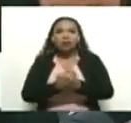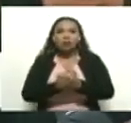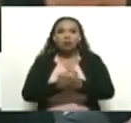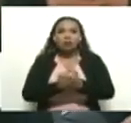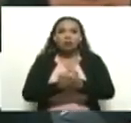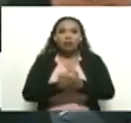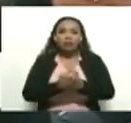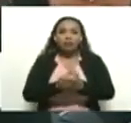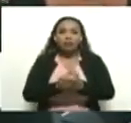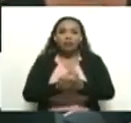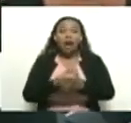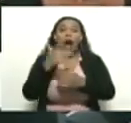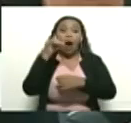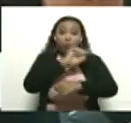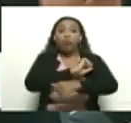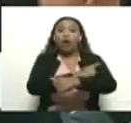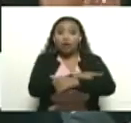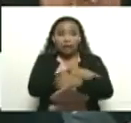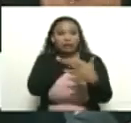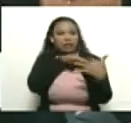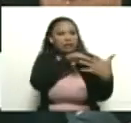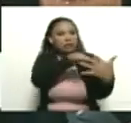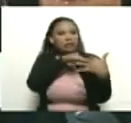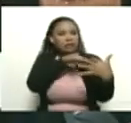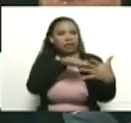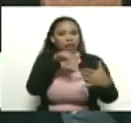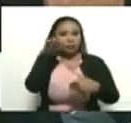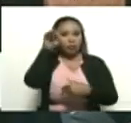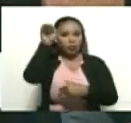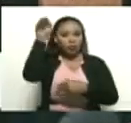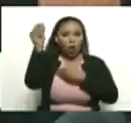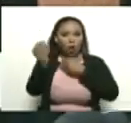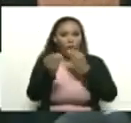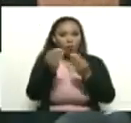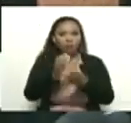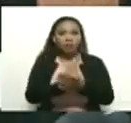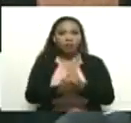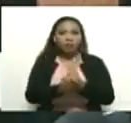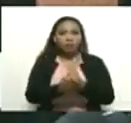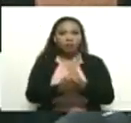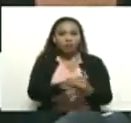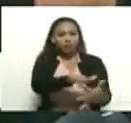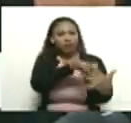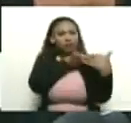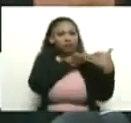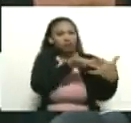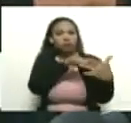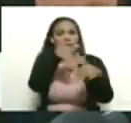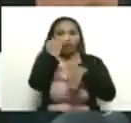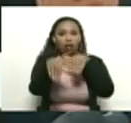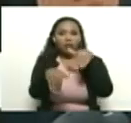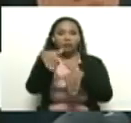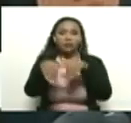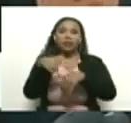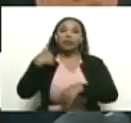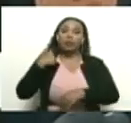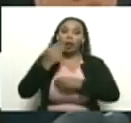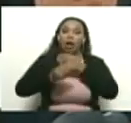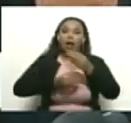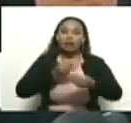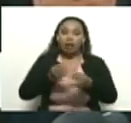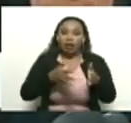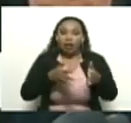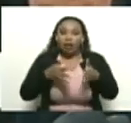Tenemos duras batallas las que vienen, hermanos y hermanas. La batalla electoral tenemos que darla y